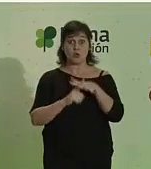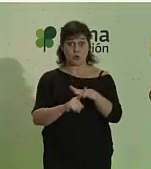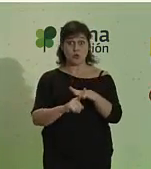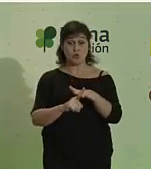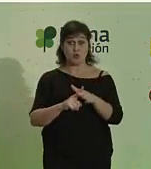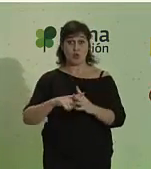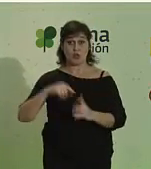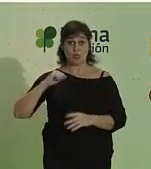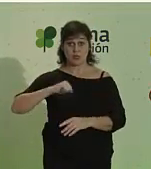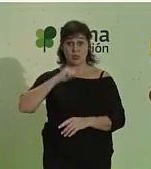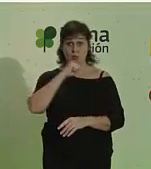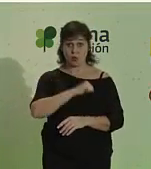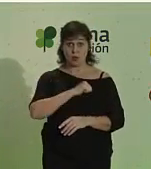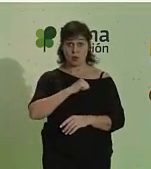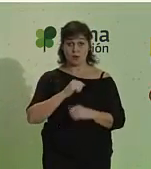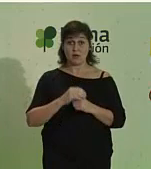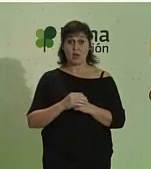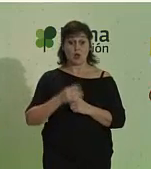Taiwán